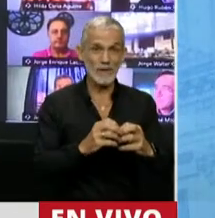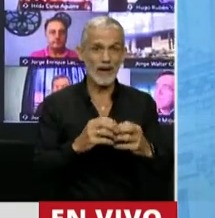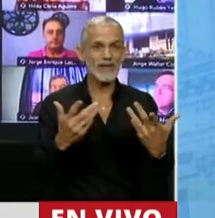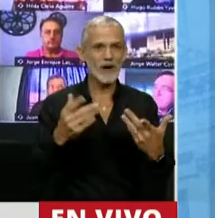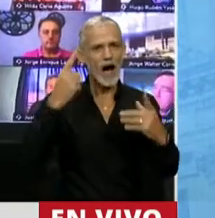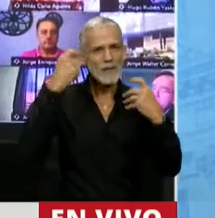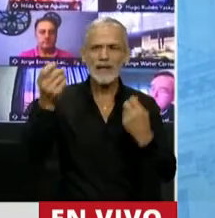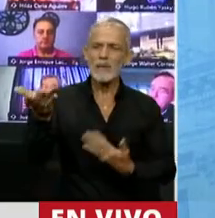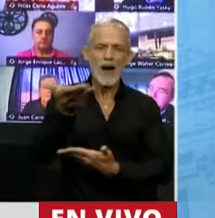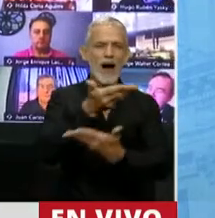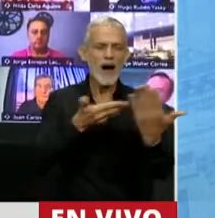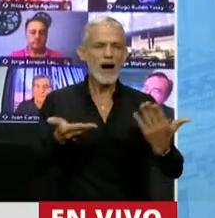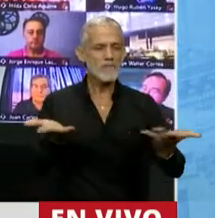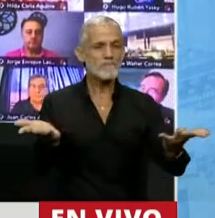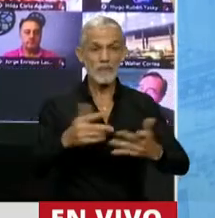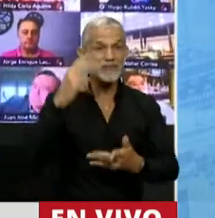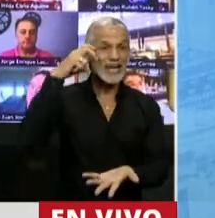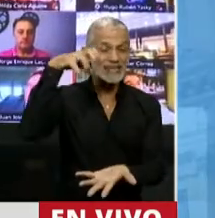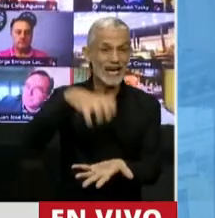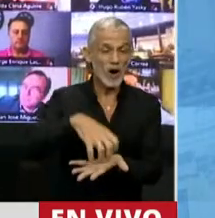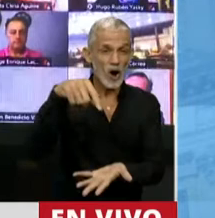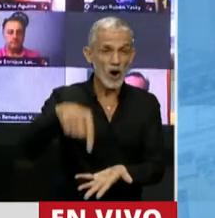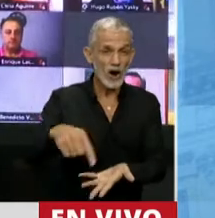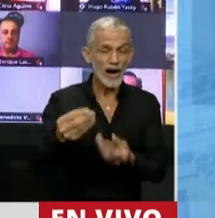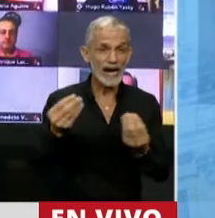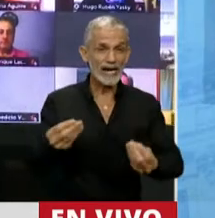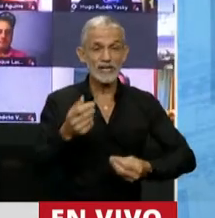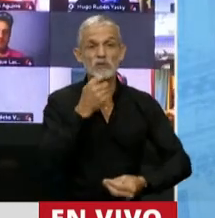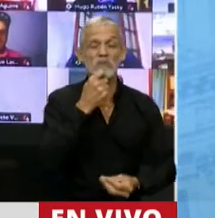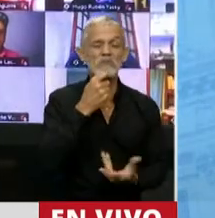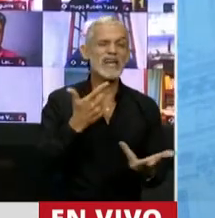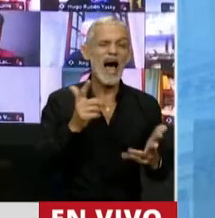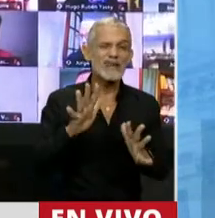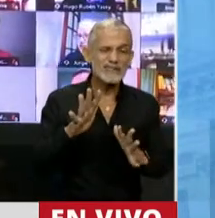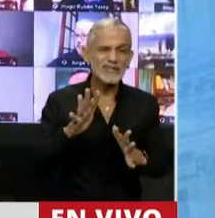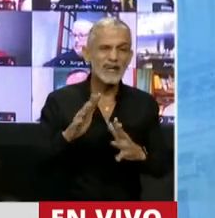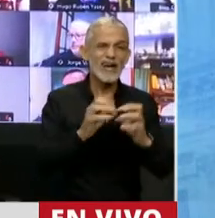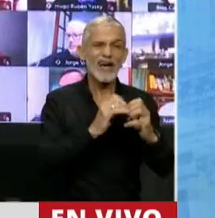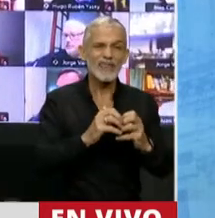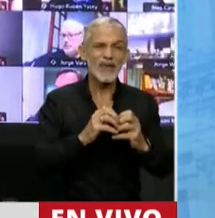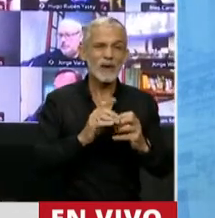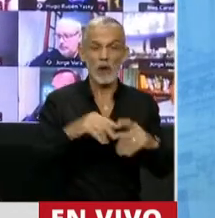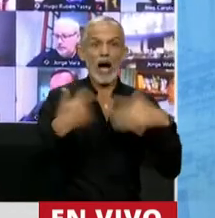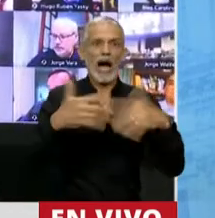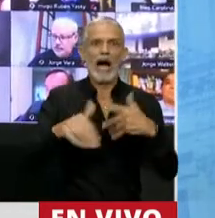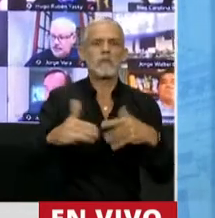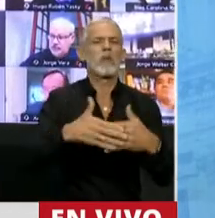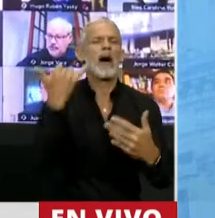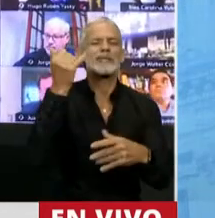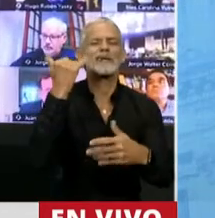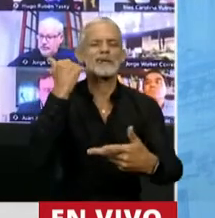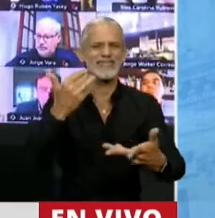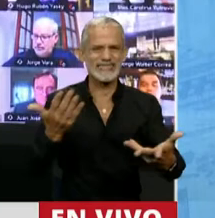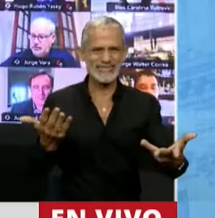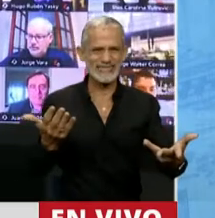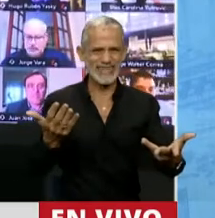rico. ¿Qué sería de este Congreso, presidente, si los debates se dan todos de forma apresurada? ¿Qué sería